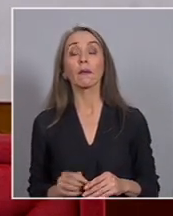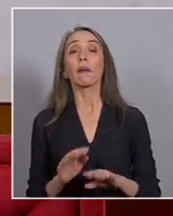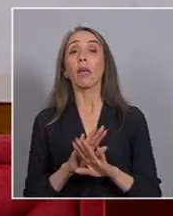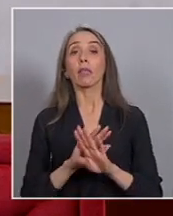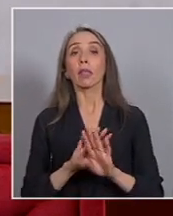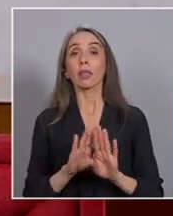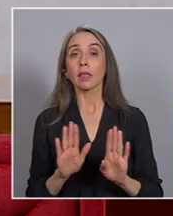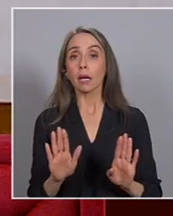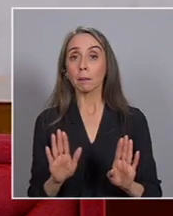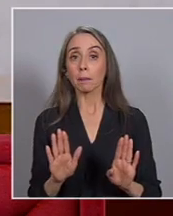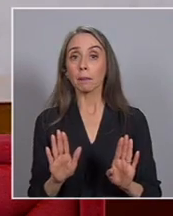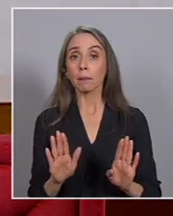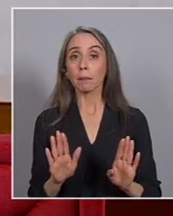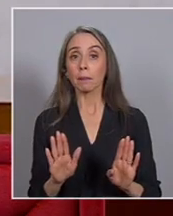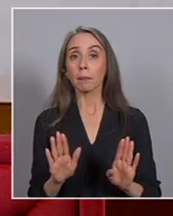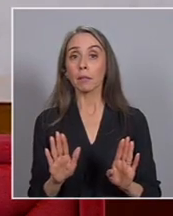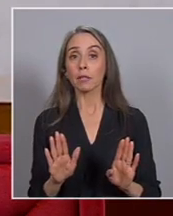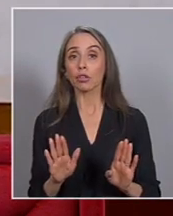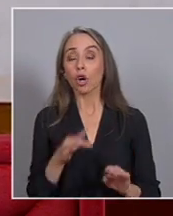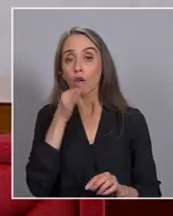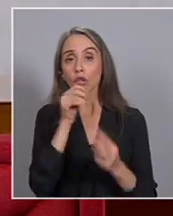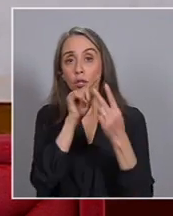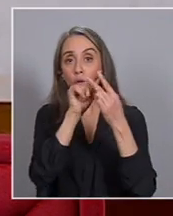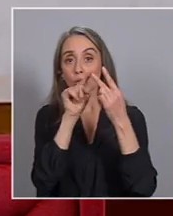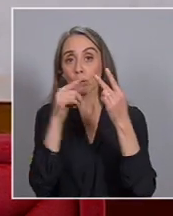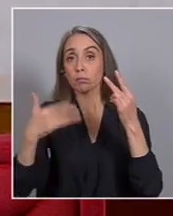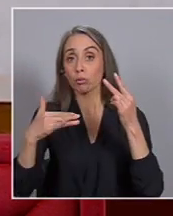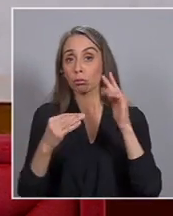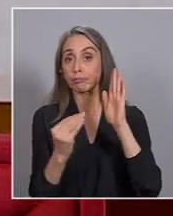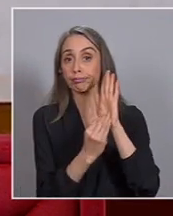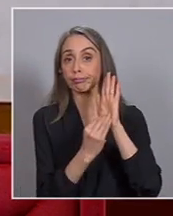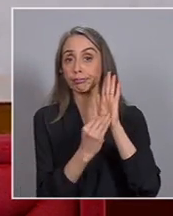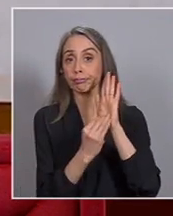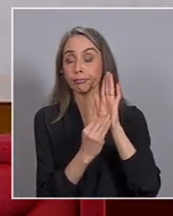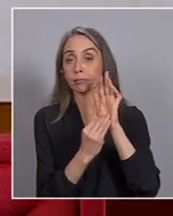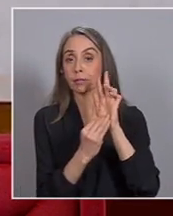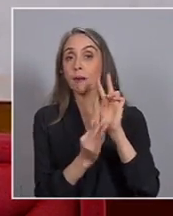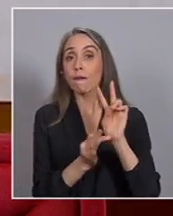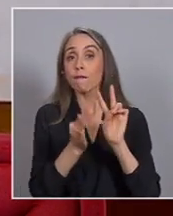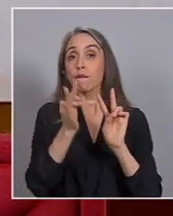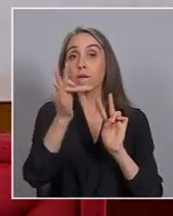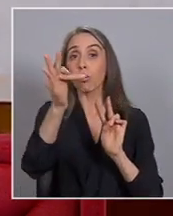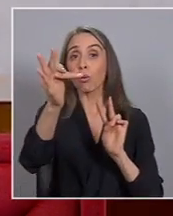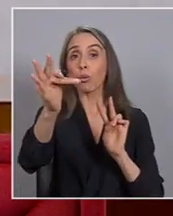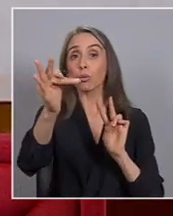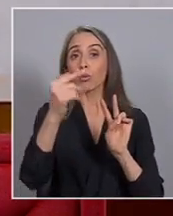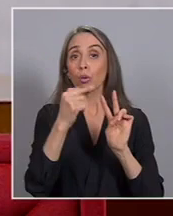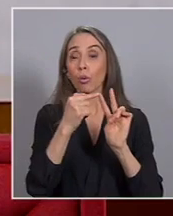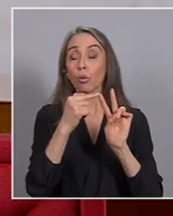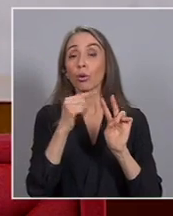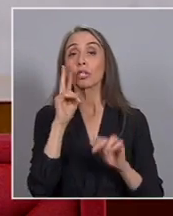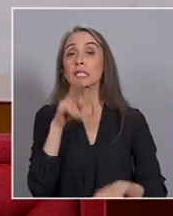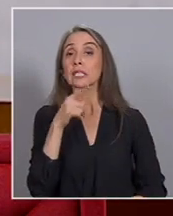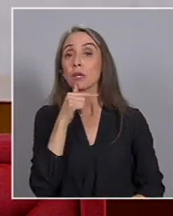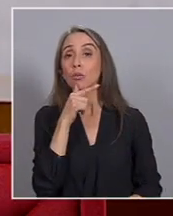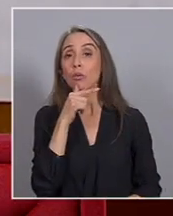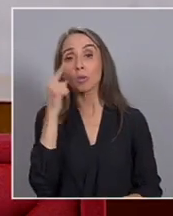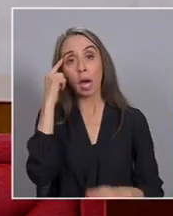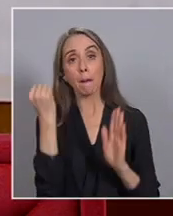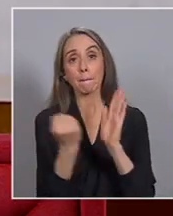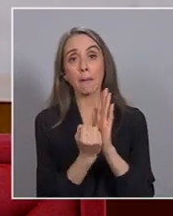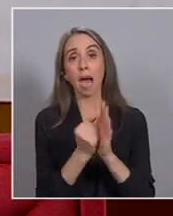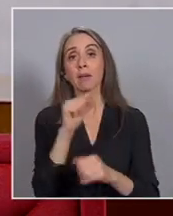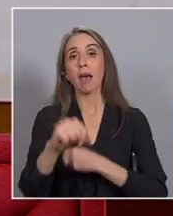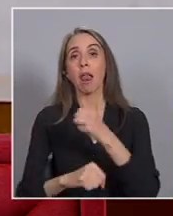Termino con dos hitos que van a marcar, sin lugar a dudas, este